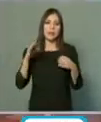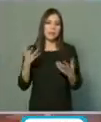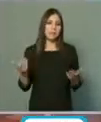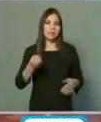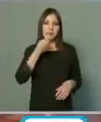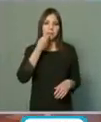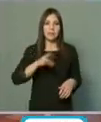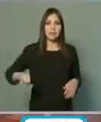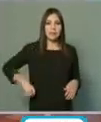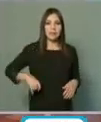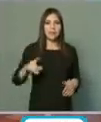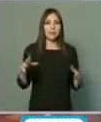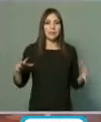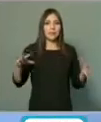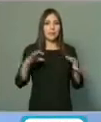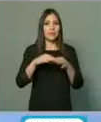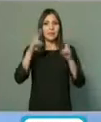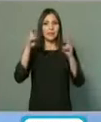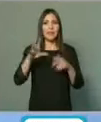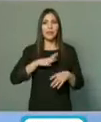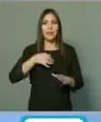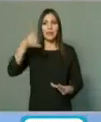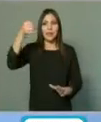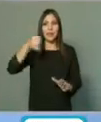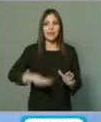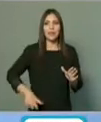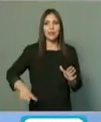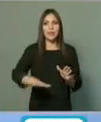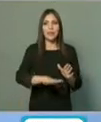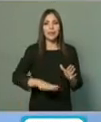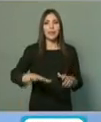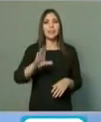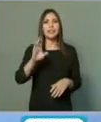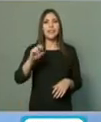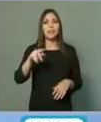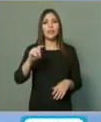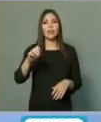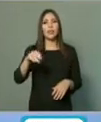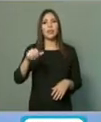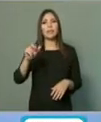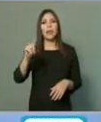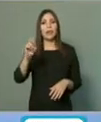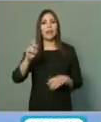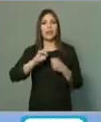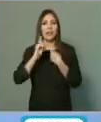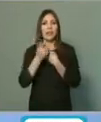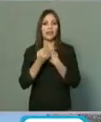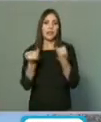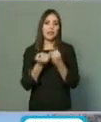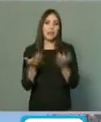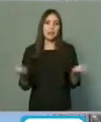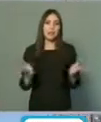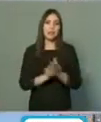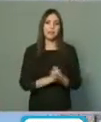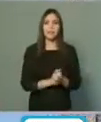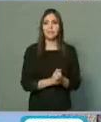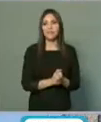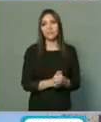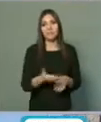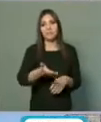Y conectándolo con el primer tema, pues hay un cenote en Marte, ¿no? 15 metros hacia abajo es técnicamente un cenote. No habrá forma más que